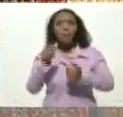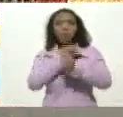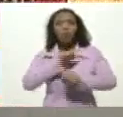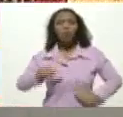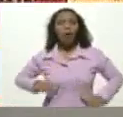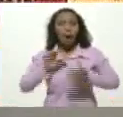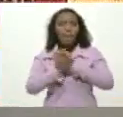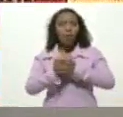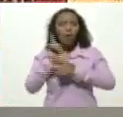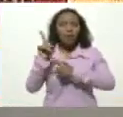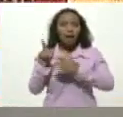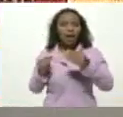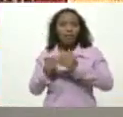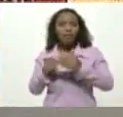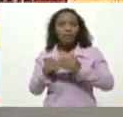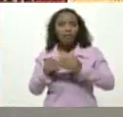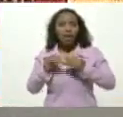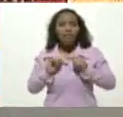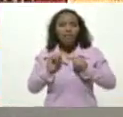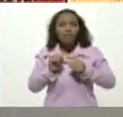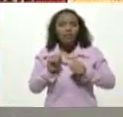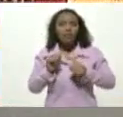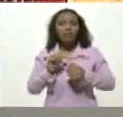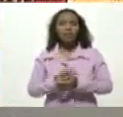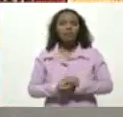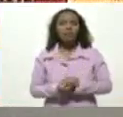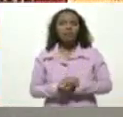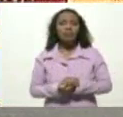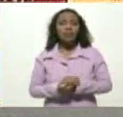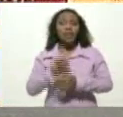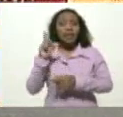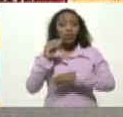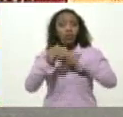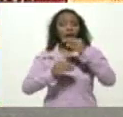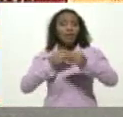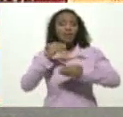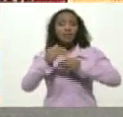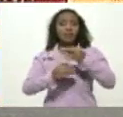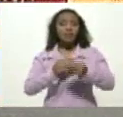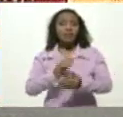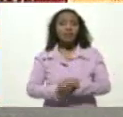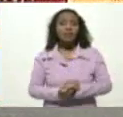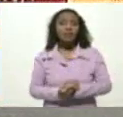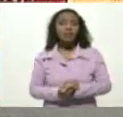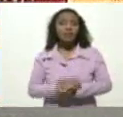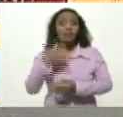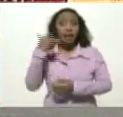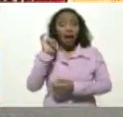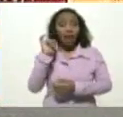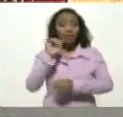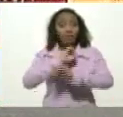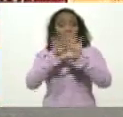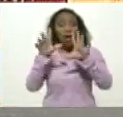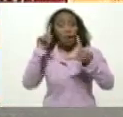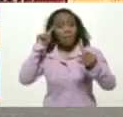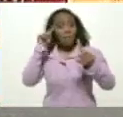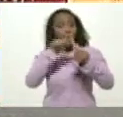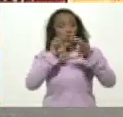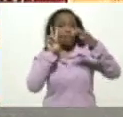esquina. Arrancandito. Y esto va a englobar, se tiene estimado la proyección